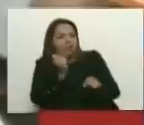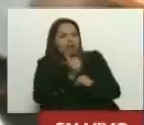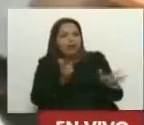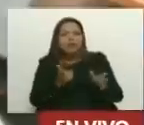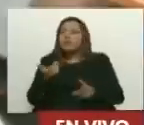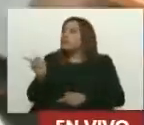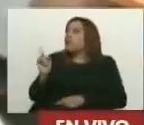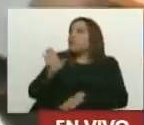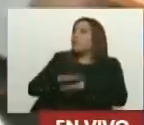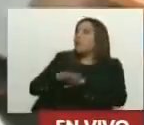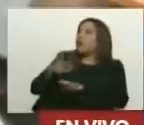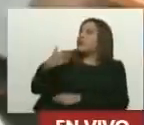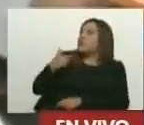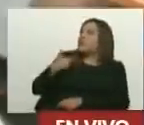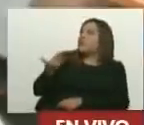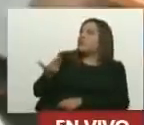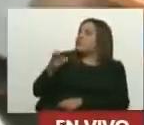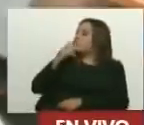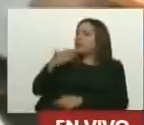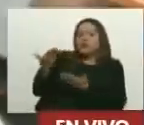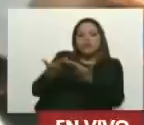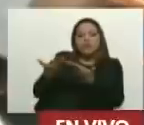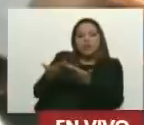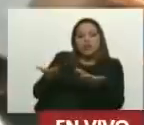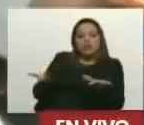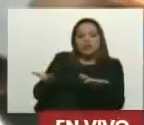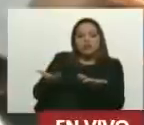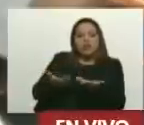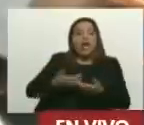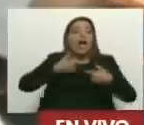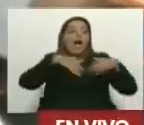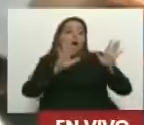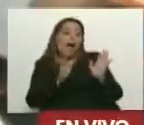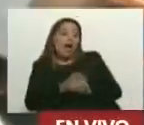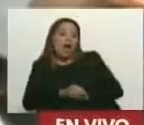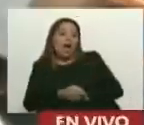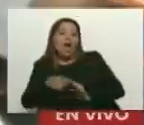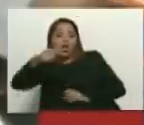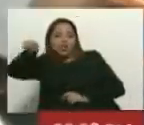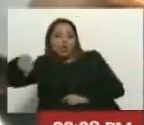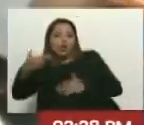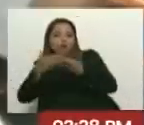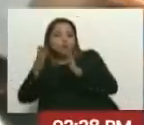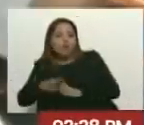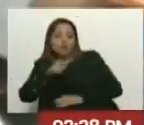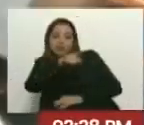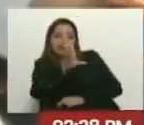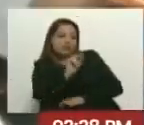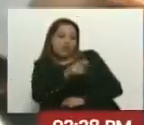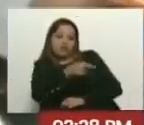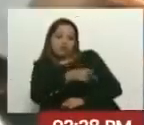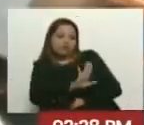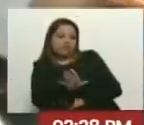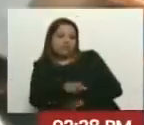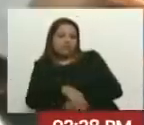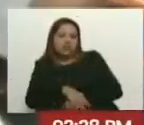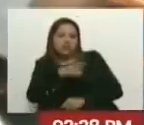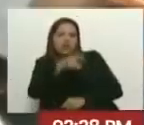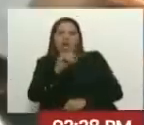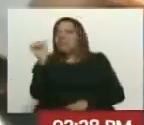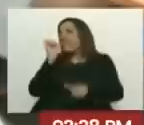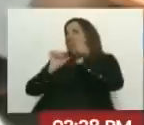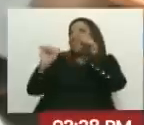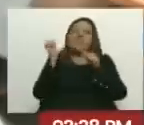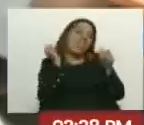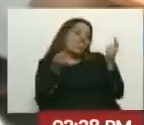porque yo no estudié. Ah, todos los demás estaban estudiando y tú no. Tú andabas era